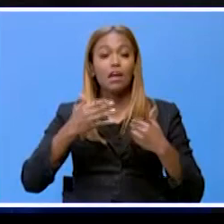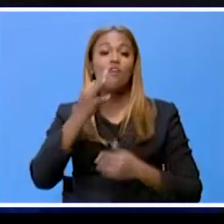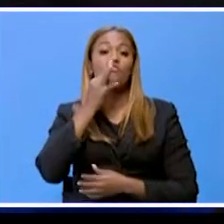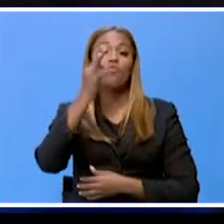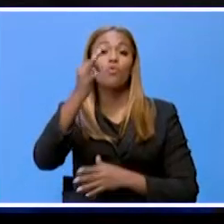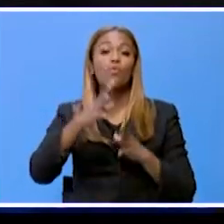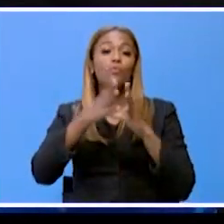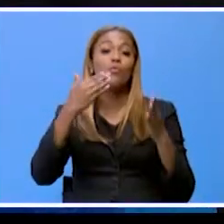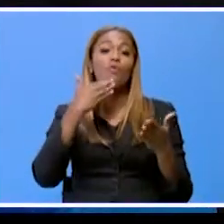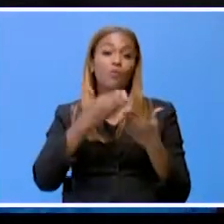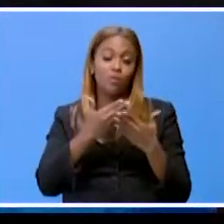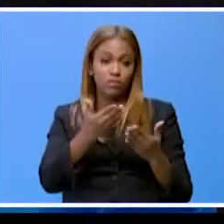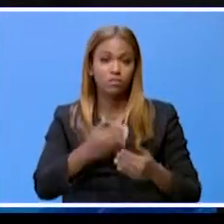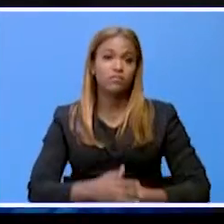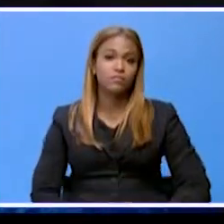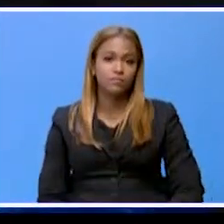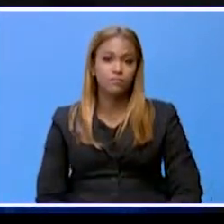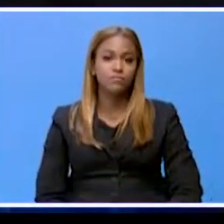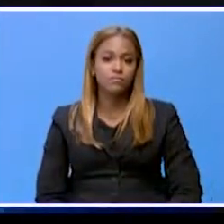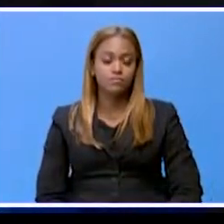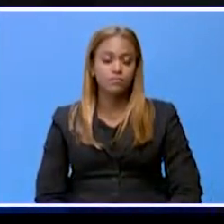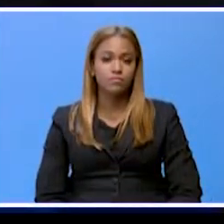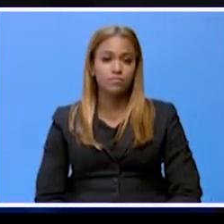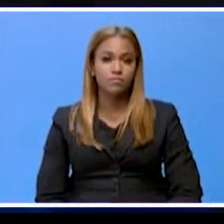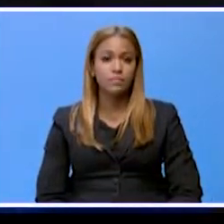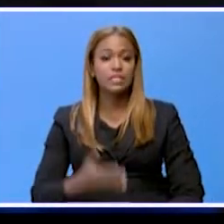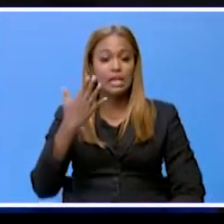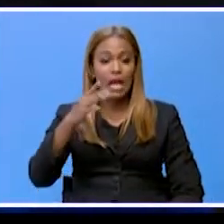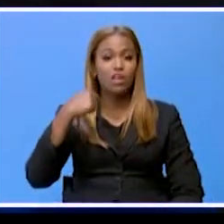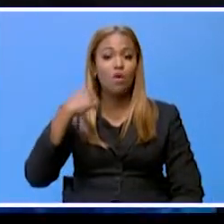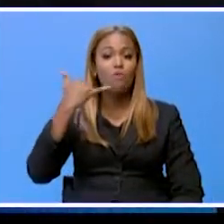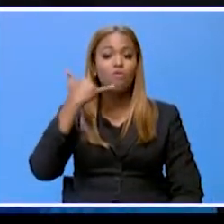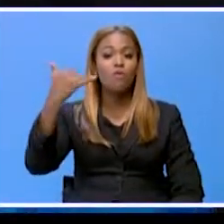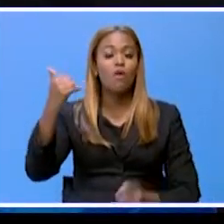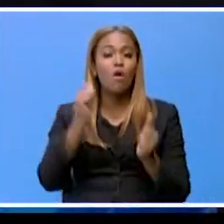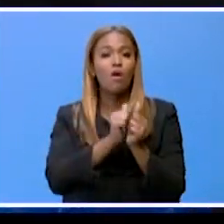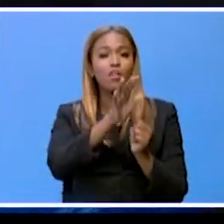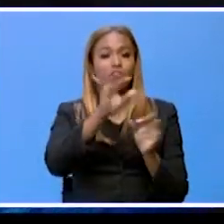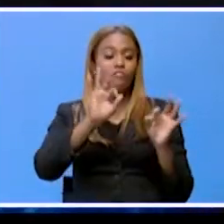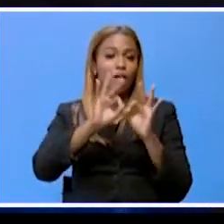delante. Ya me he comunicado con algunos de sus familiares,